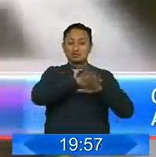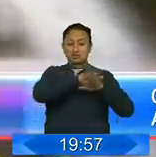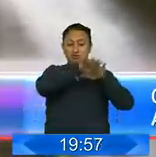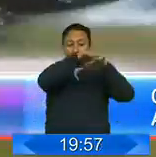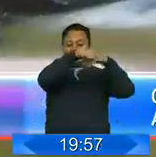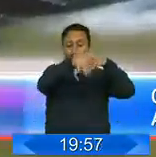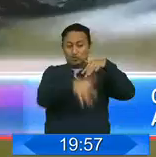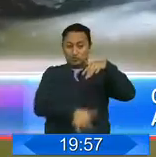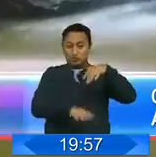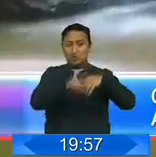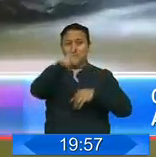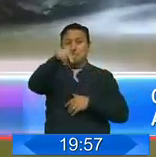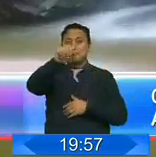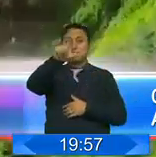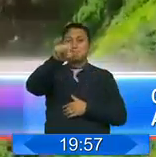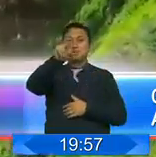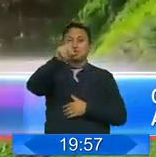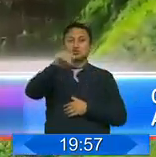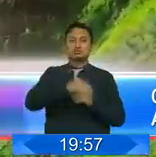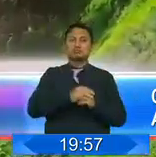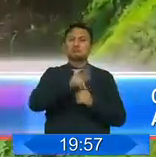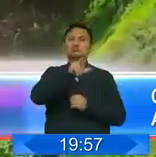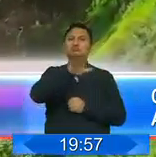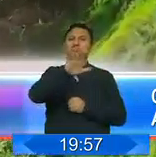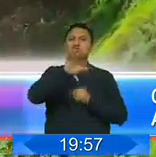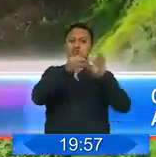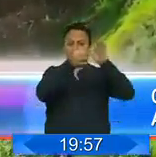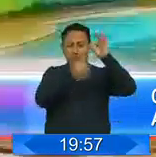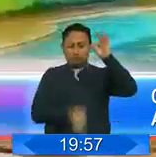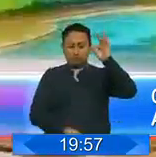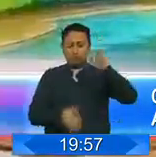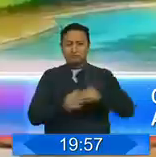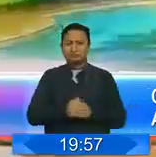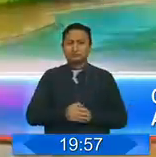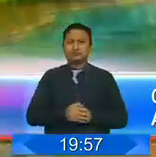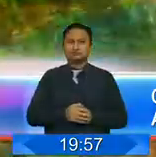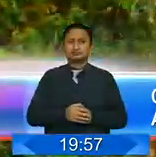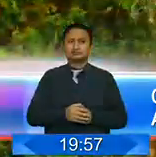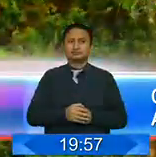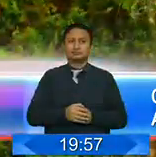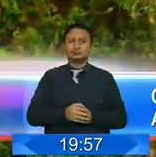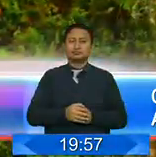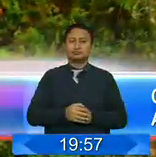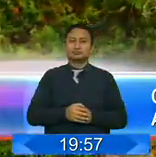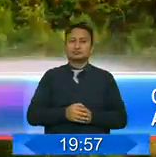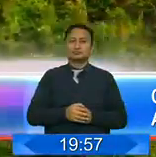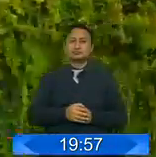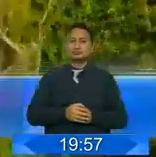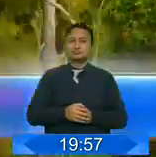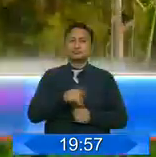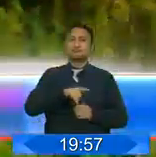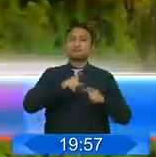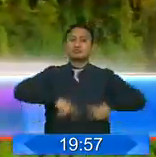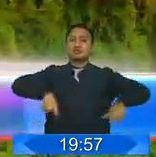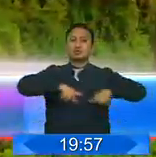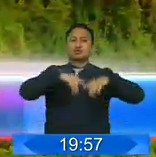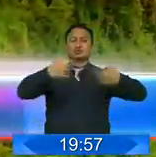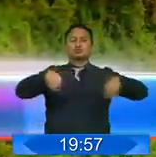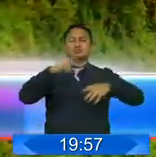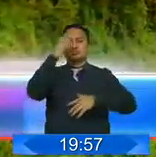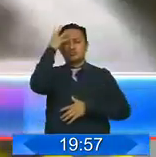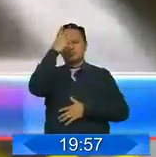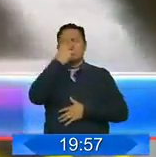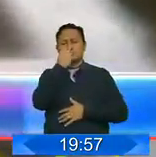Paluz, que tiene aproximadamente 35 metros de caída de agua. Turísticamente es un lugar hermoso